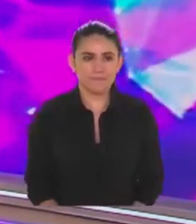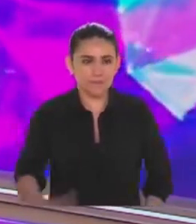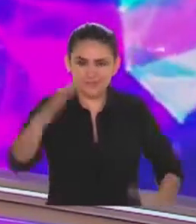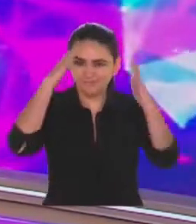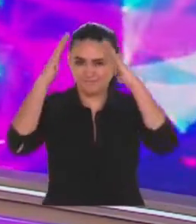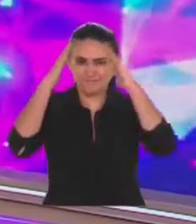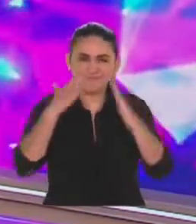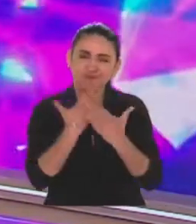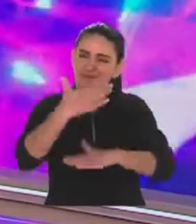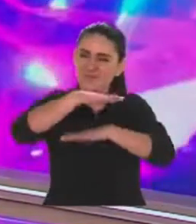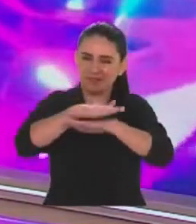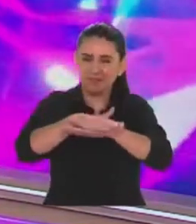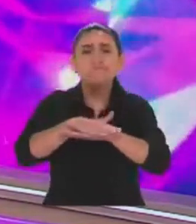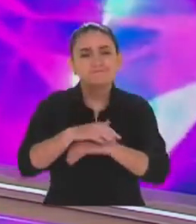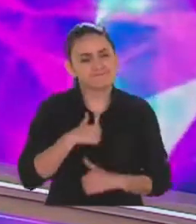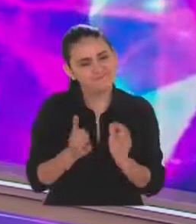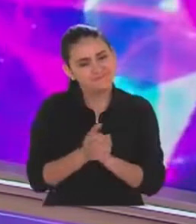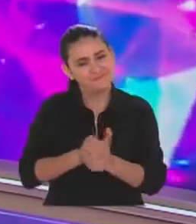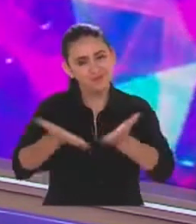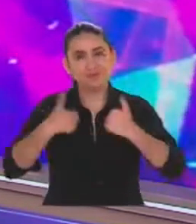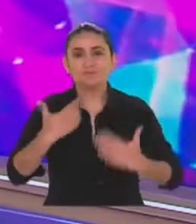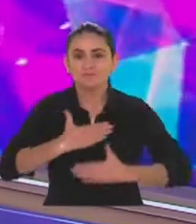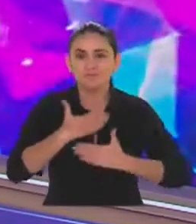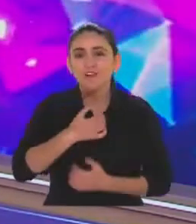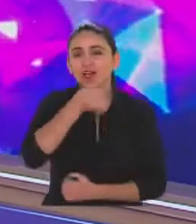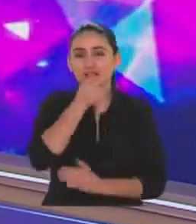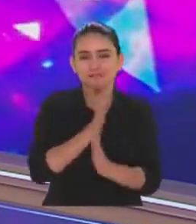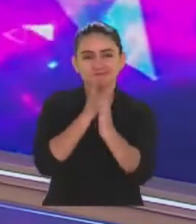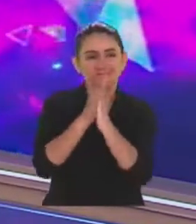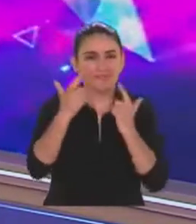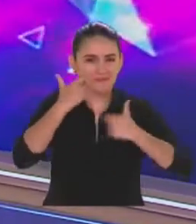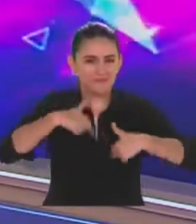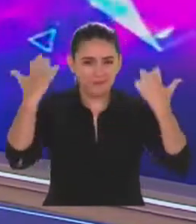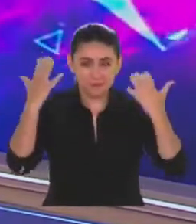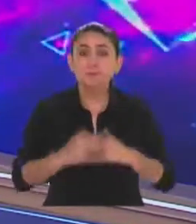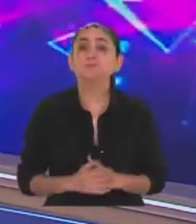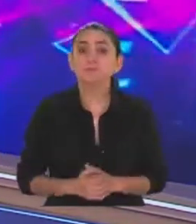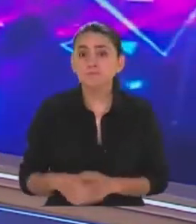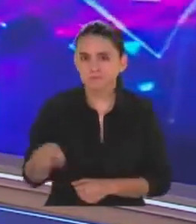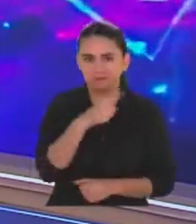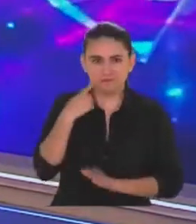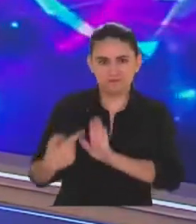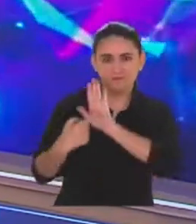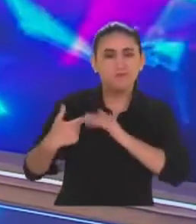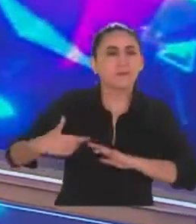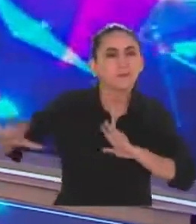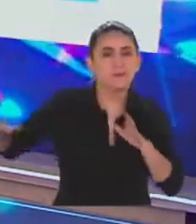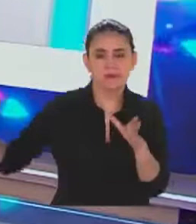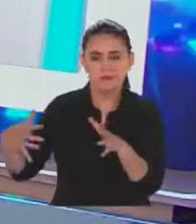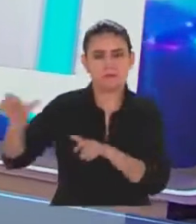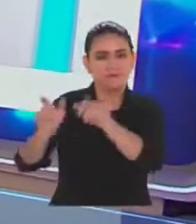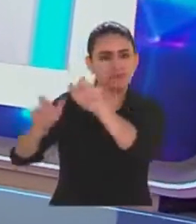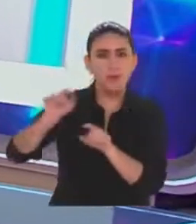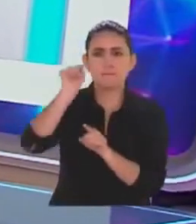Hola, ¿qué tal? Muy buenas tardes. Siempre es un gusto darles la bienvenida a las noticias del entretenimiento. Ya ustedes lo van a ver, nuestro equipo de